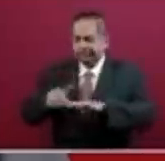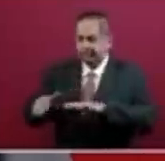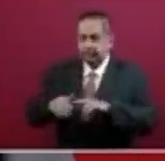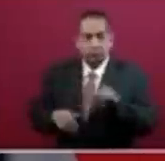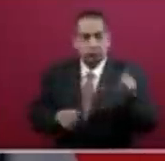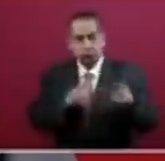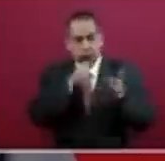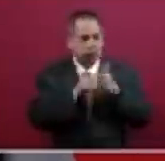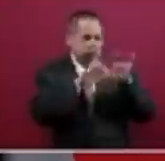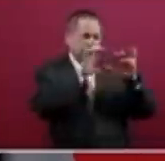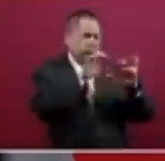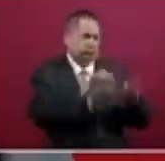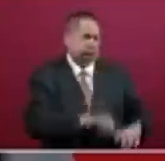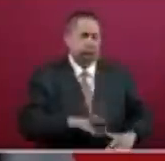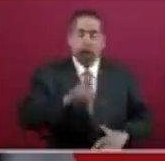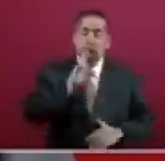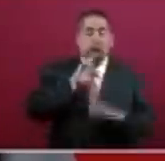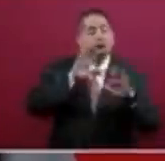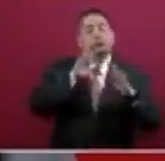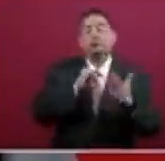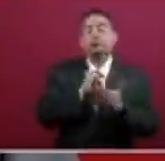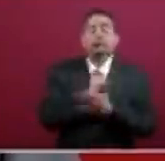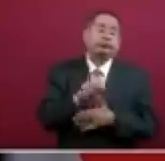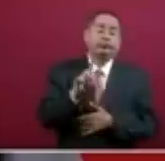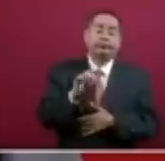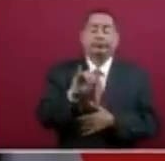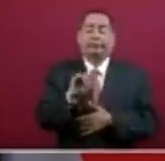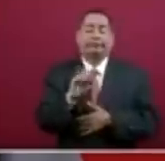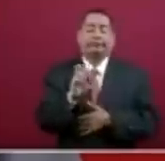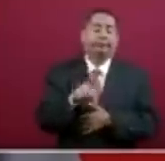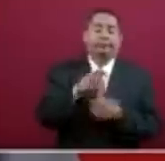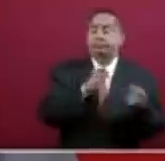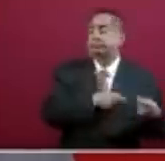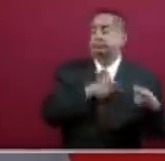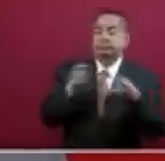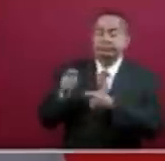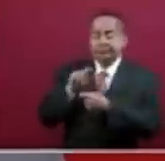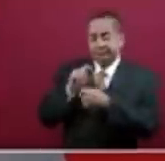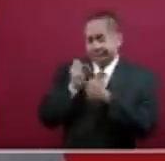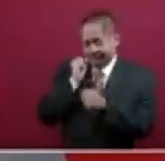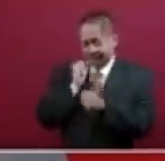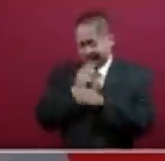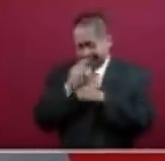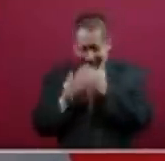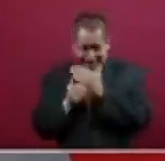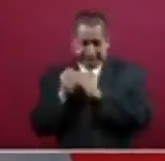mandaron apresuradamente un dictamen en la madrugada,